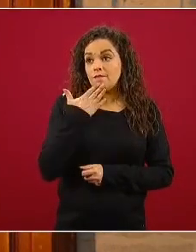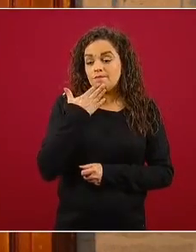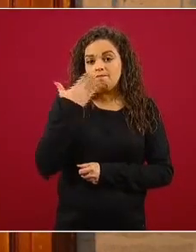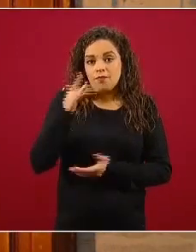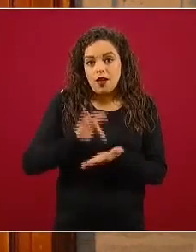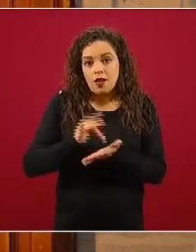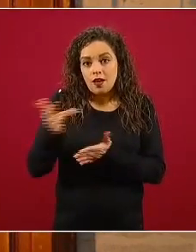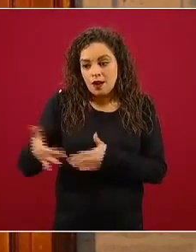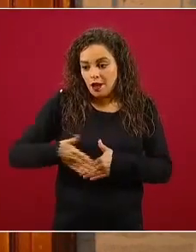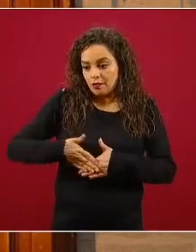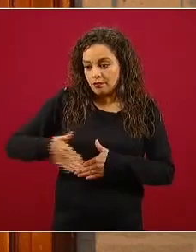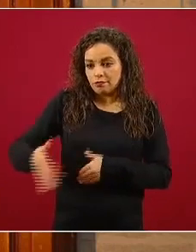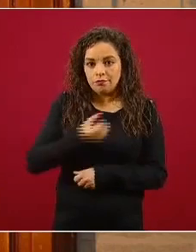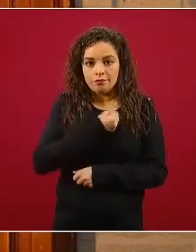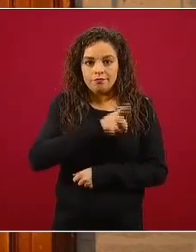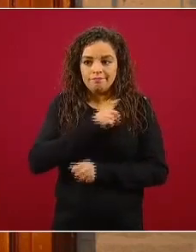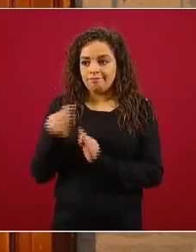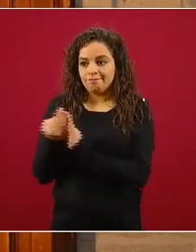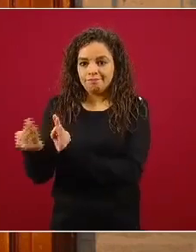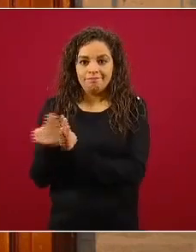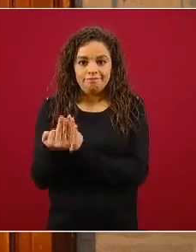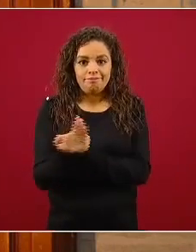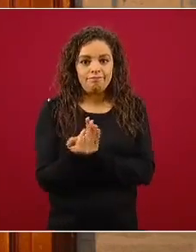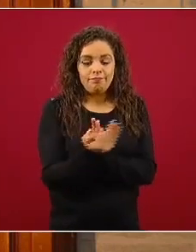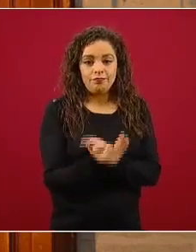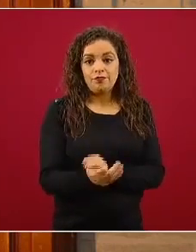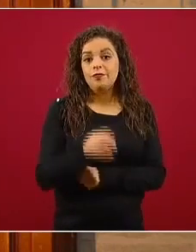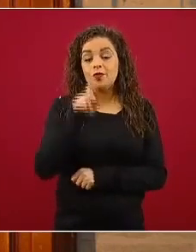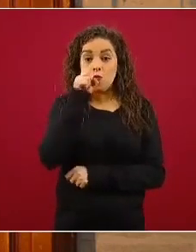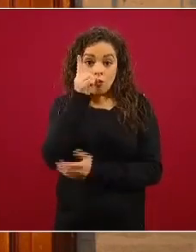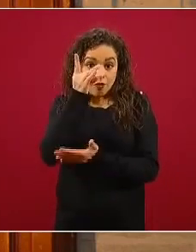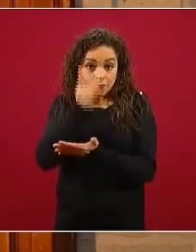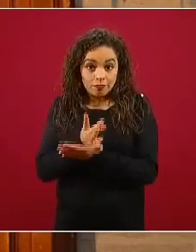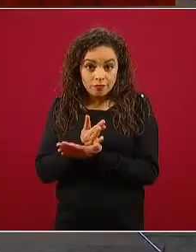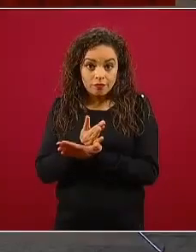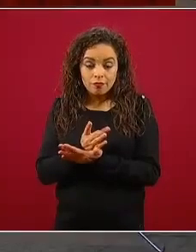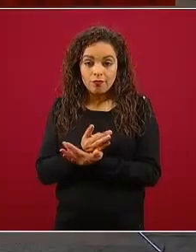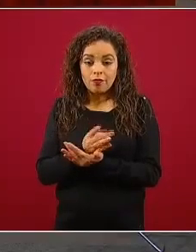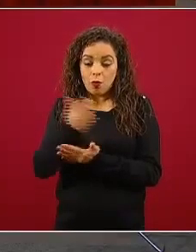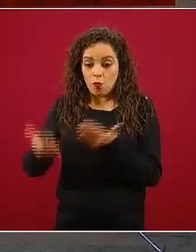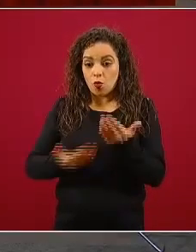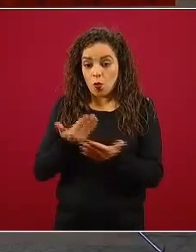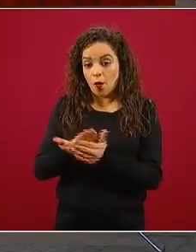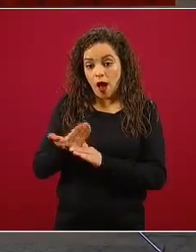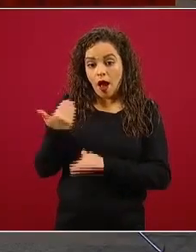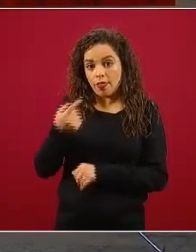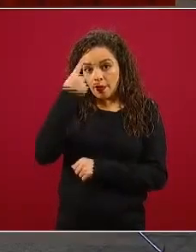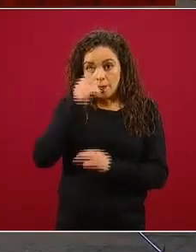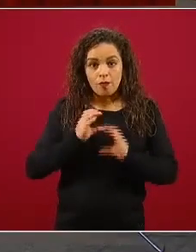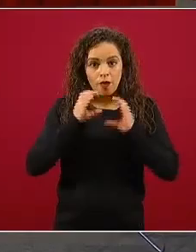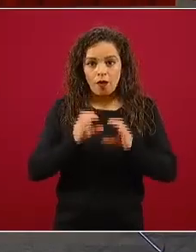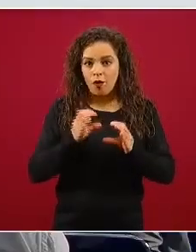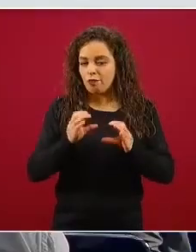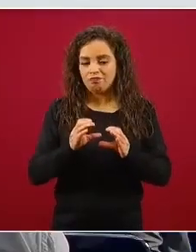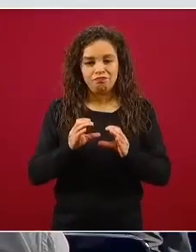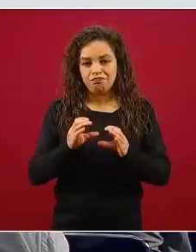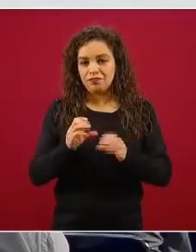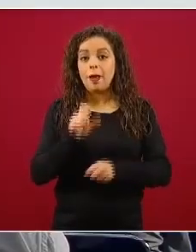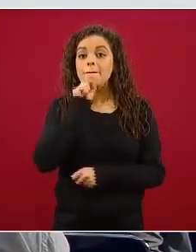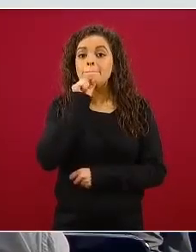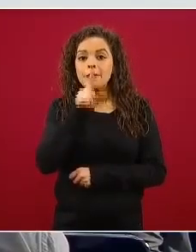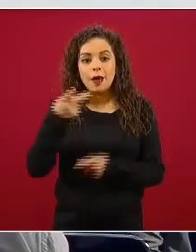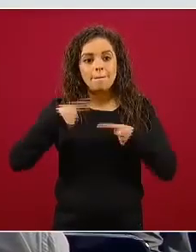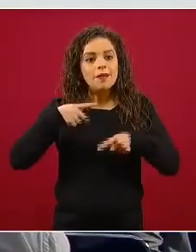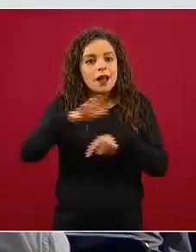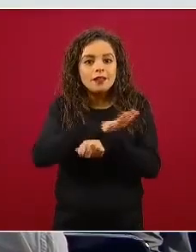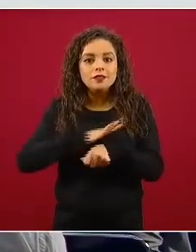Distancia y no en sí solamente de las intervenciones propuestas, sino de la respuesta de la población, es